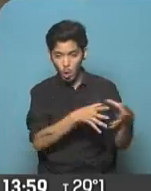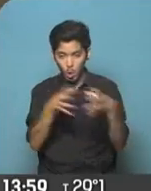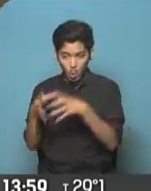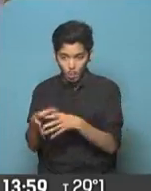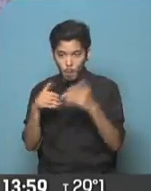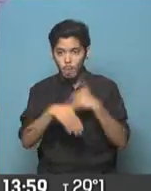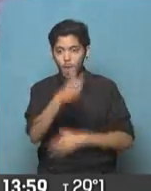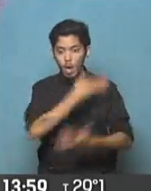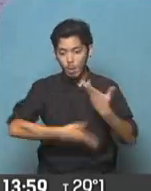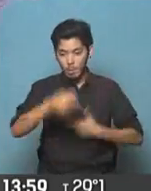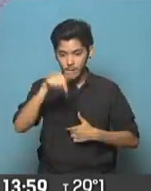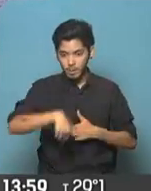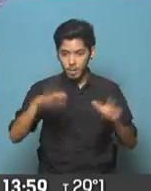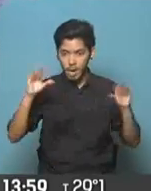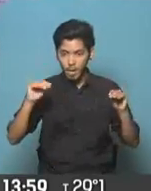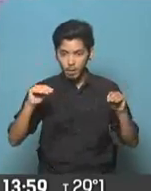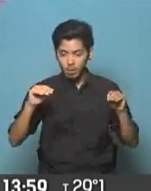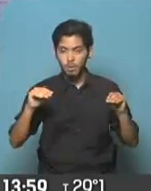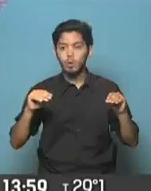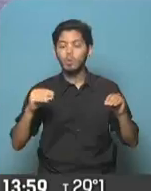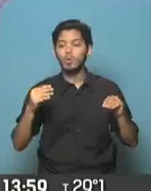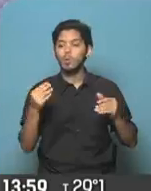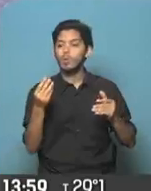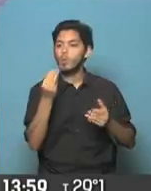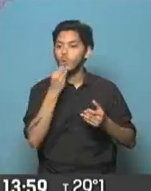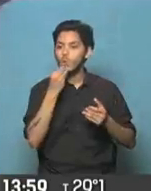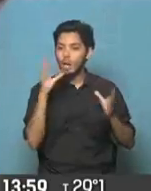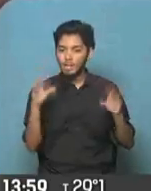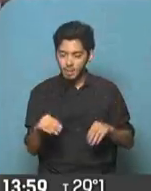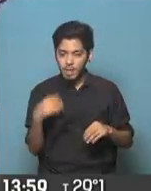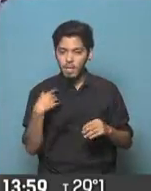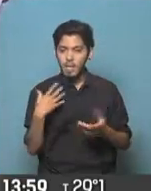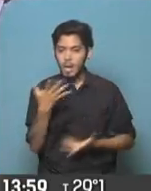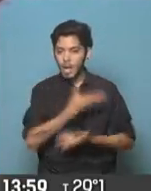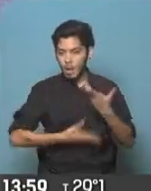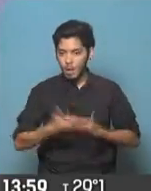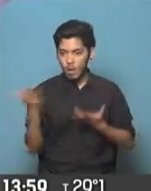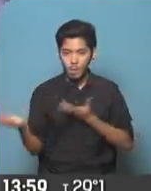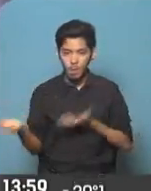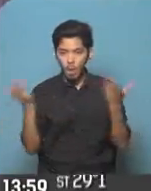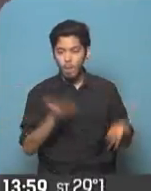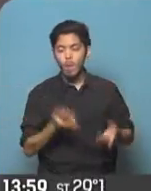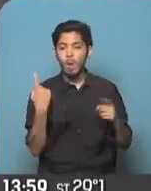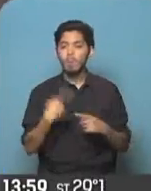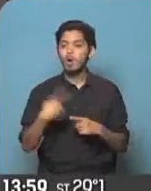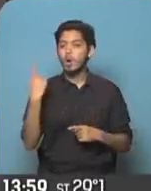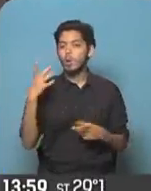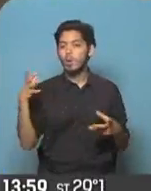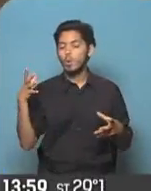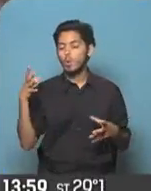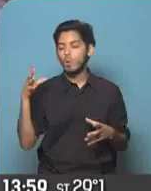compartir esta noche una cena de confraternidad invitados por una bodega mendocina